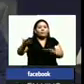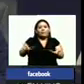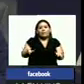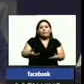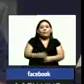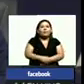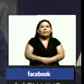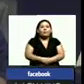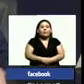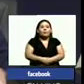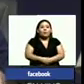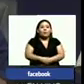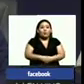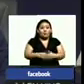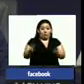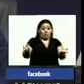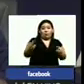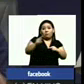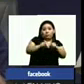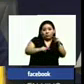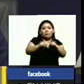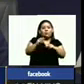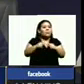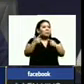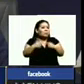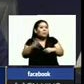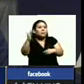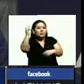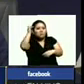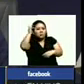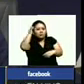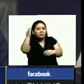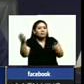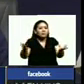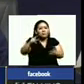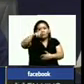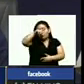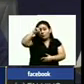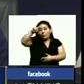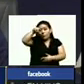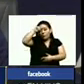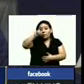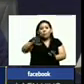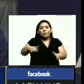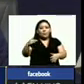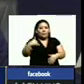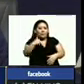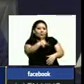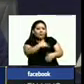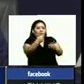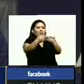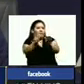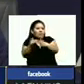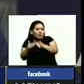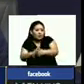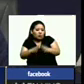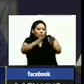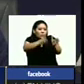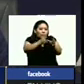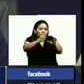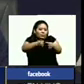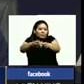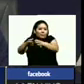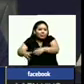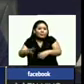Es decir Infraestructura Pero ya Toda la parte Que se está trabajando Con todos los ministerios Que conforman Este gabinete turístico